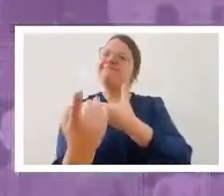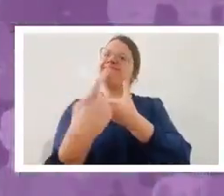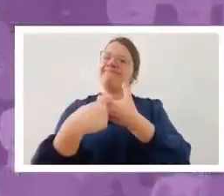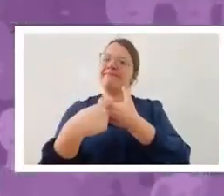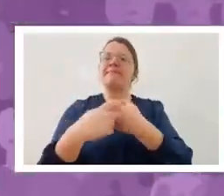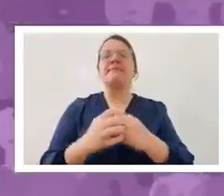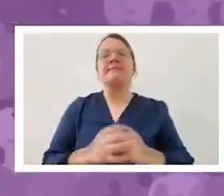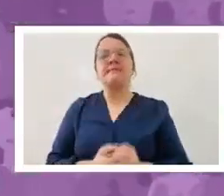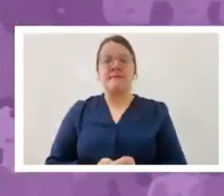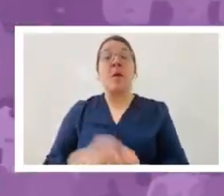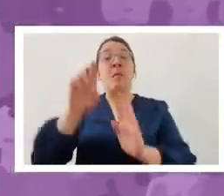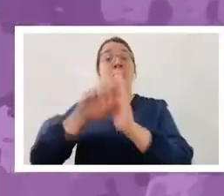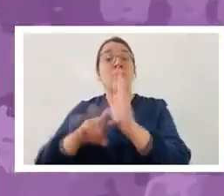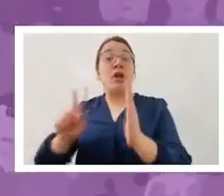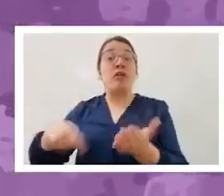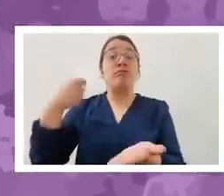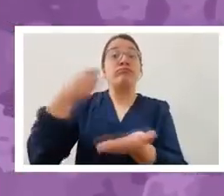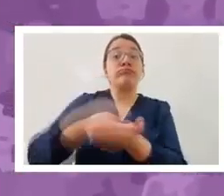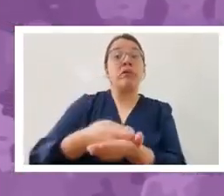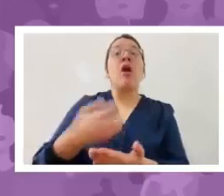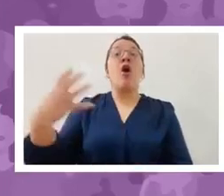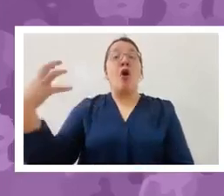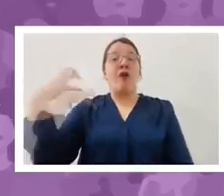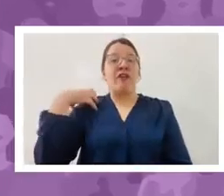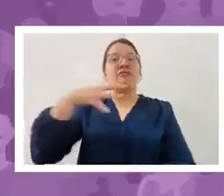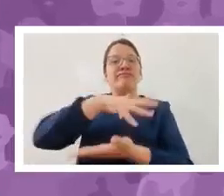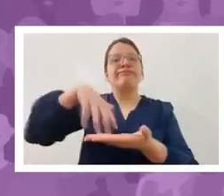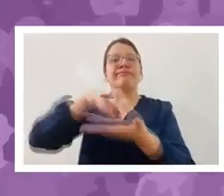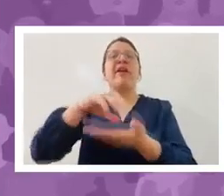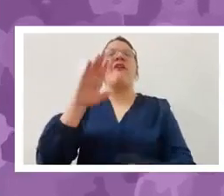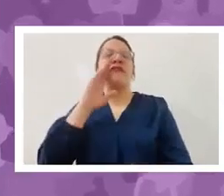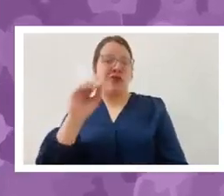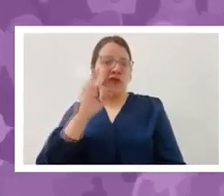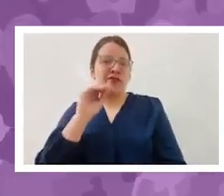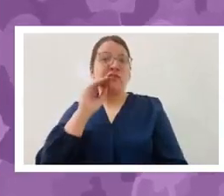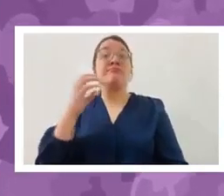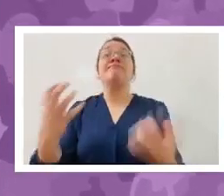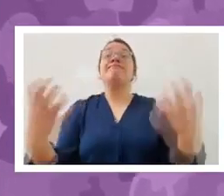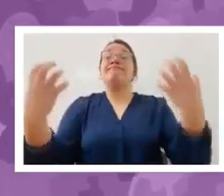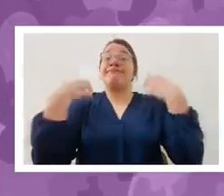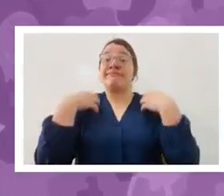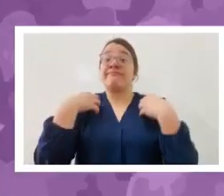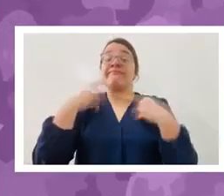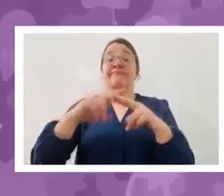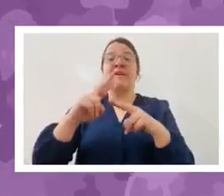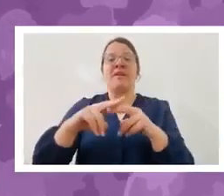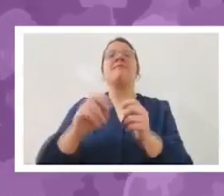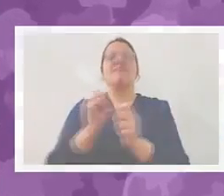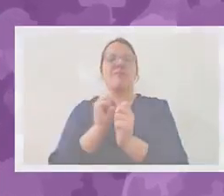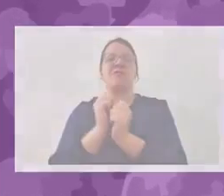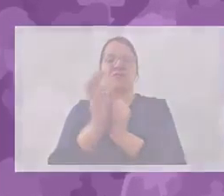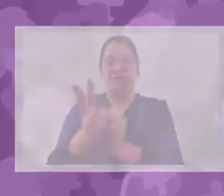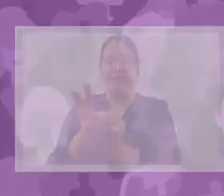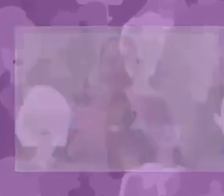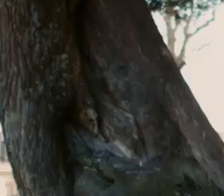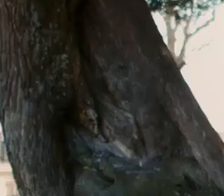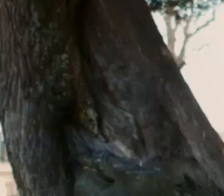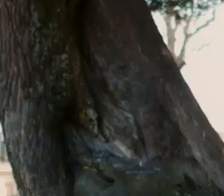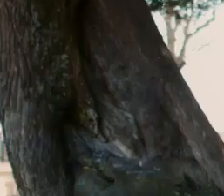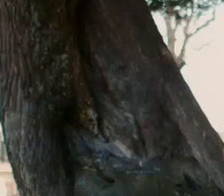pero también hay un trabajo que ustedes vienen realizando vital, que tiene que ver con la educación a los más pequeños, a